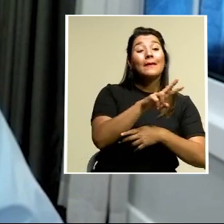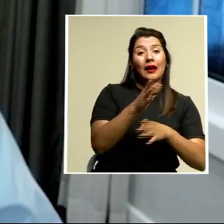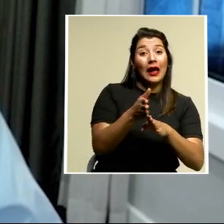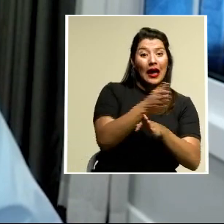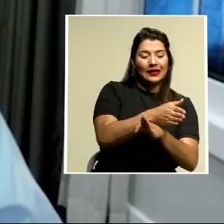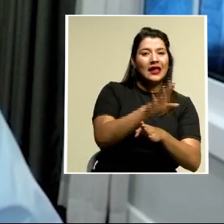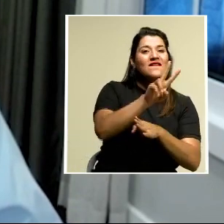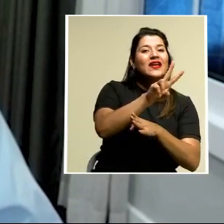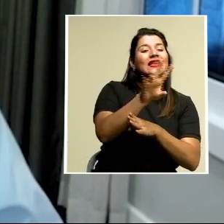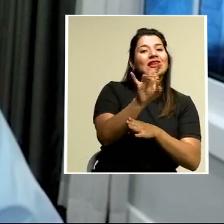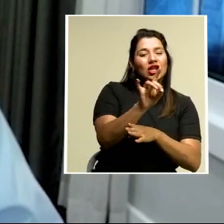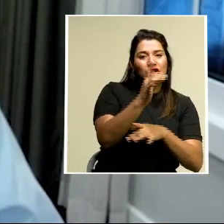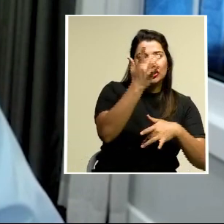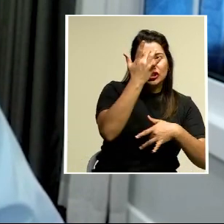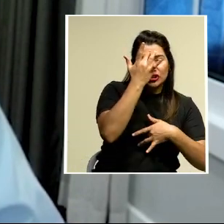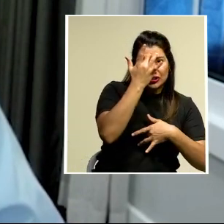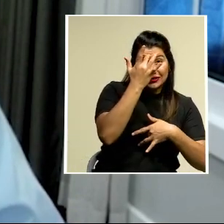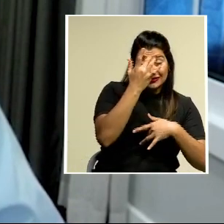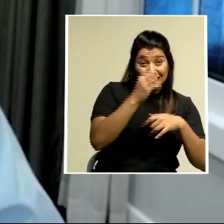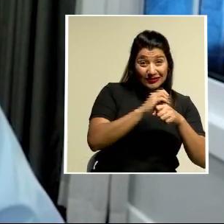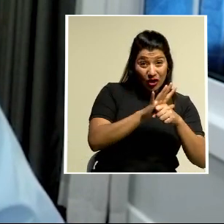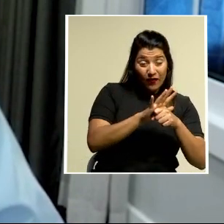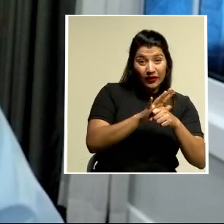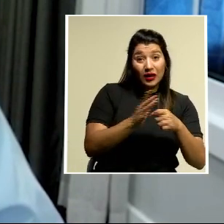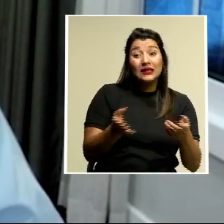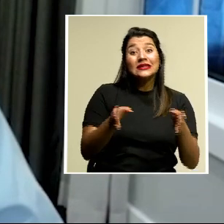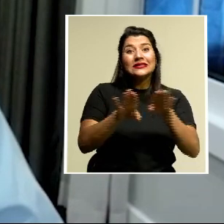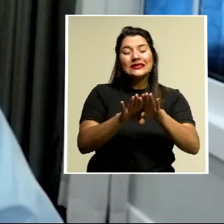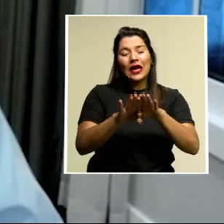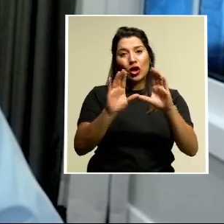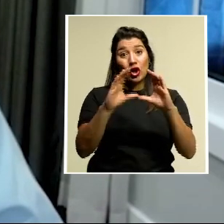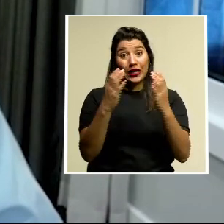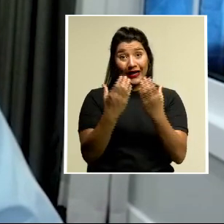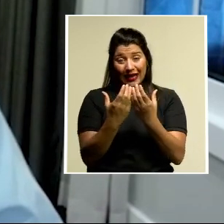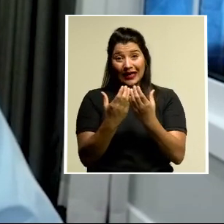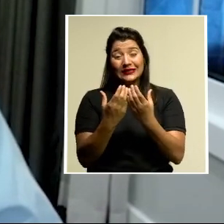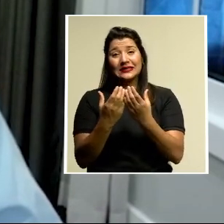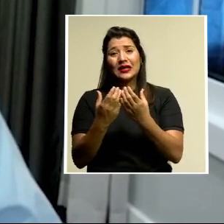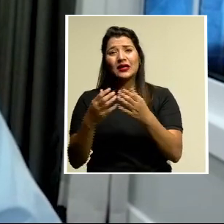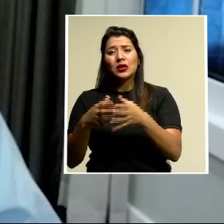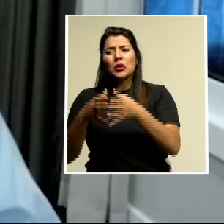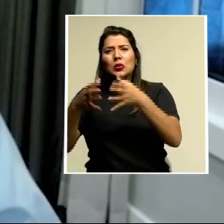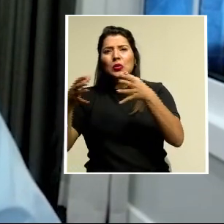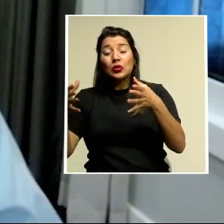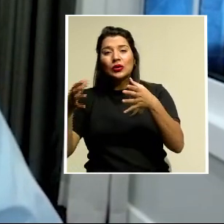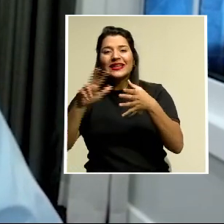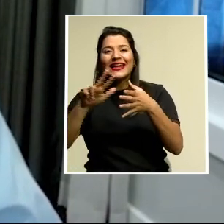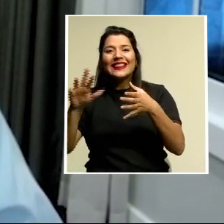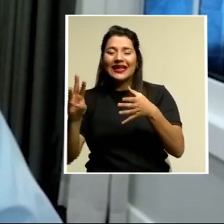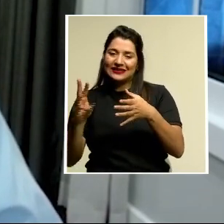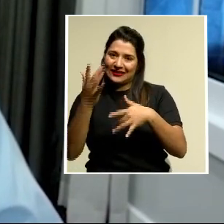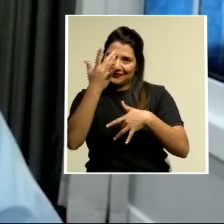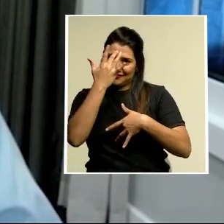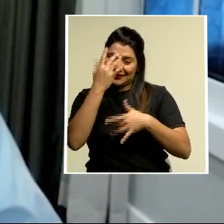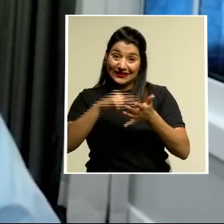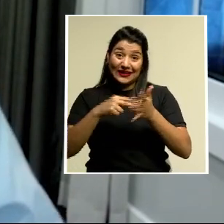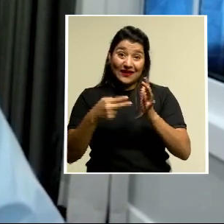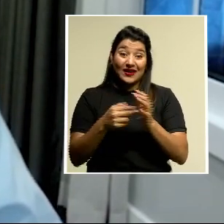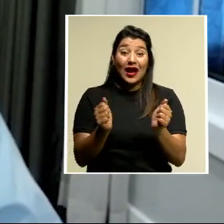a 36. Con las escuelas cerradas se están contagiando relativamente más chicos que cuando